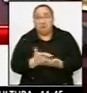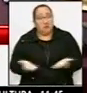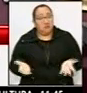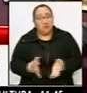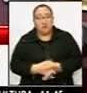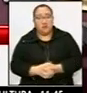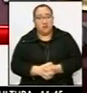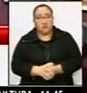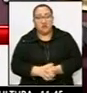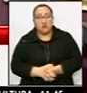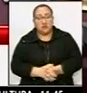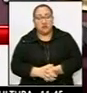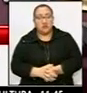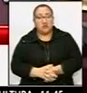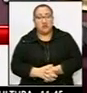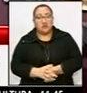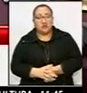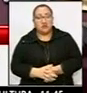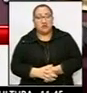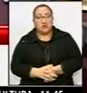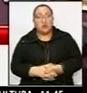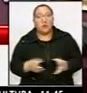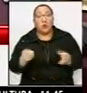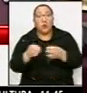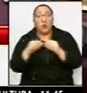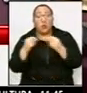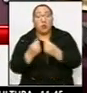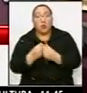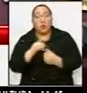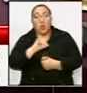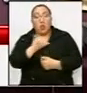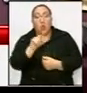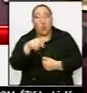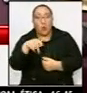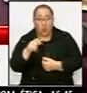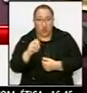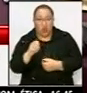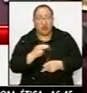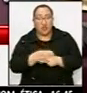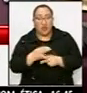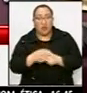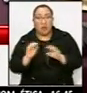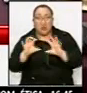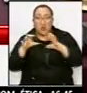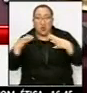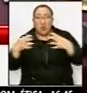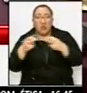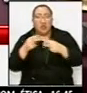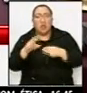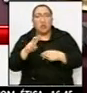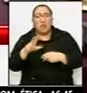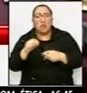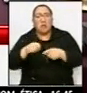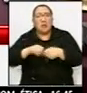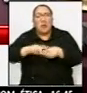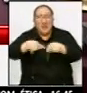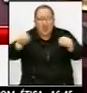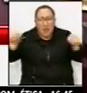eso. Las beneficiarias de Juntos mínimos tienen 2-3 hectáreas de terreno, ministro, a través de la